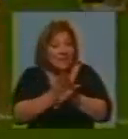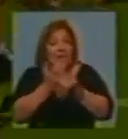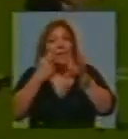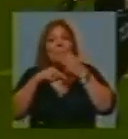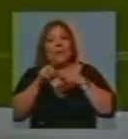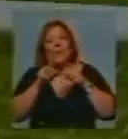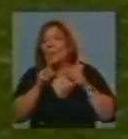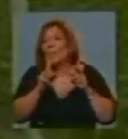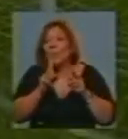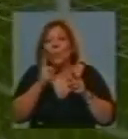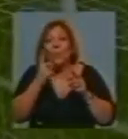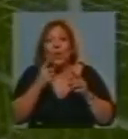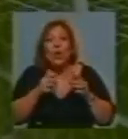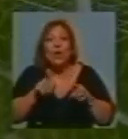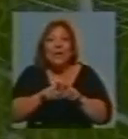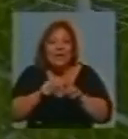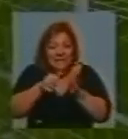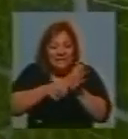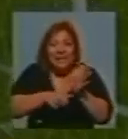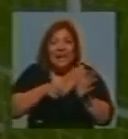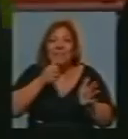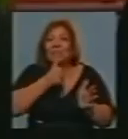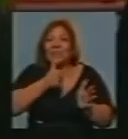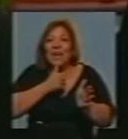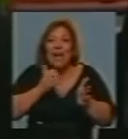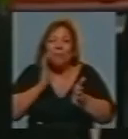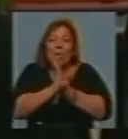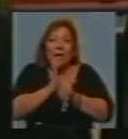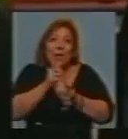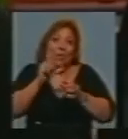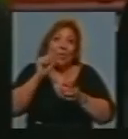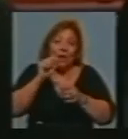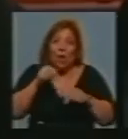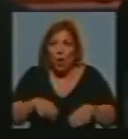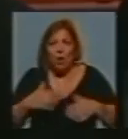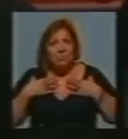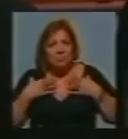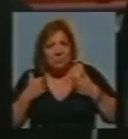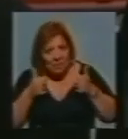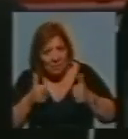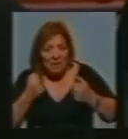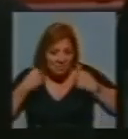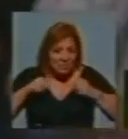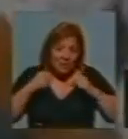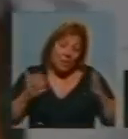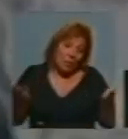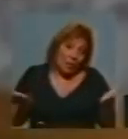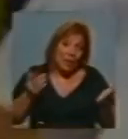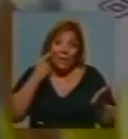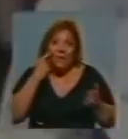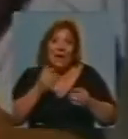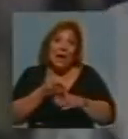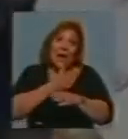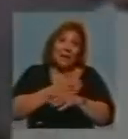es simplemente un resentimiento de una cicatriz vieja que tengo, hay que ir día a día. Hoy me sentí muy bien y tuve la posibilidad de entrenar, así que bueno, o para estar lo